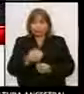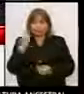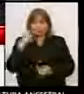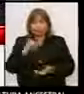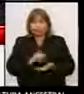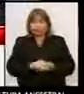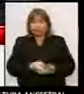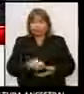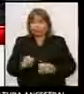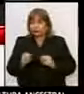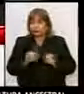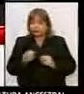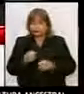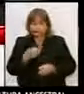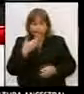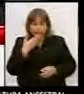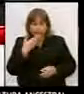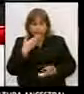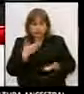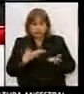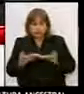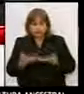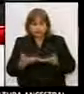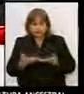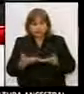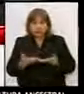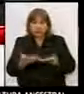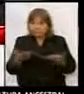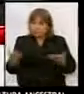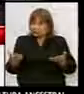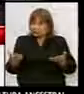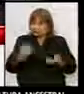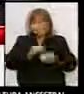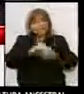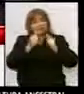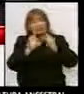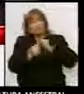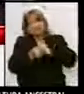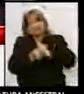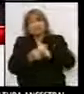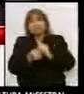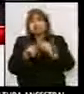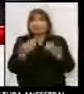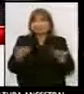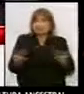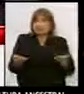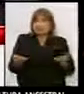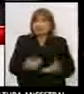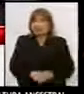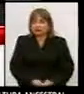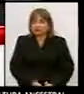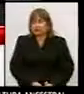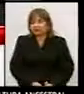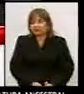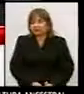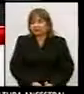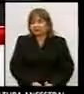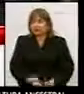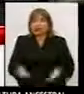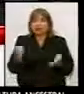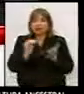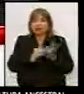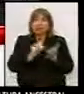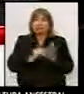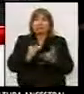agricultores. De repente a alguien se le ocurrió que podía haber un negocio, cambiaron las condiciones, las reglas de juego y incrementaron